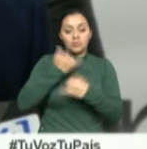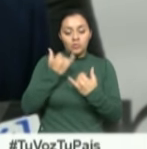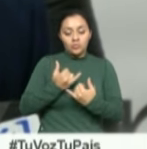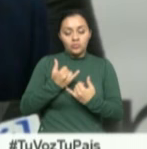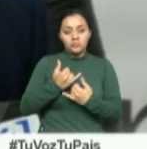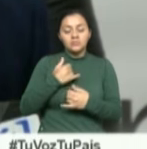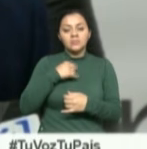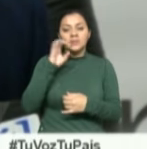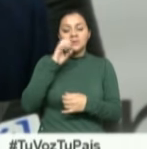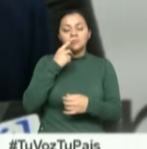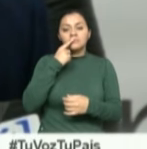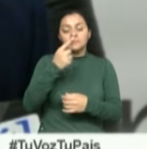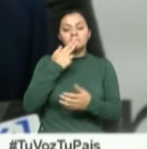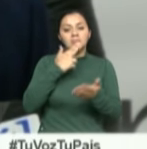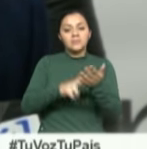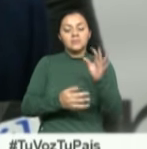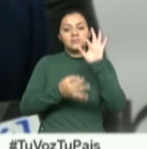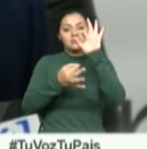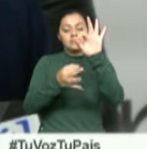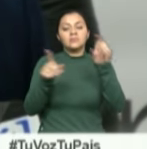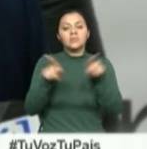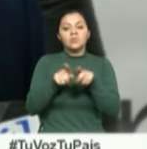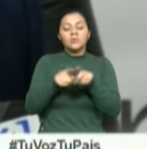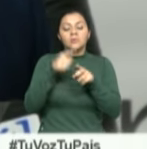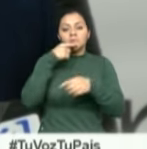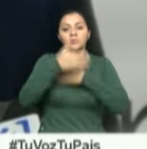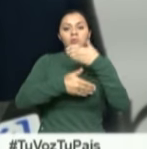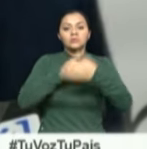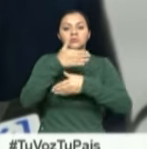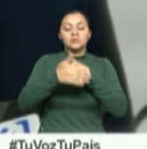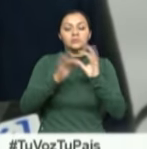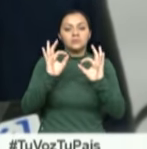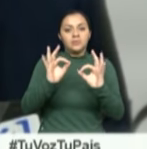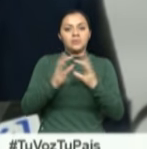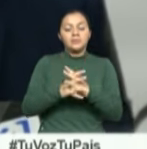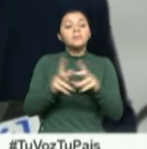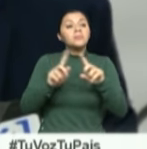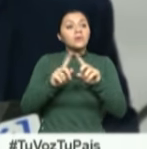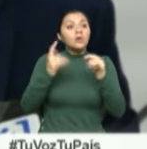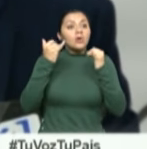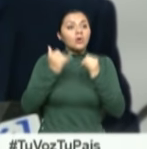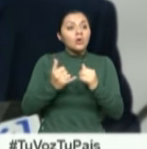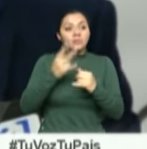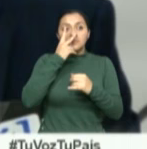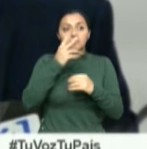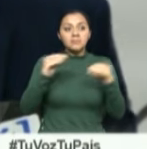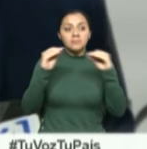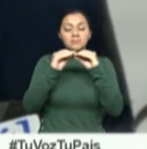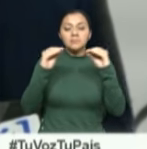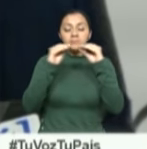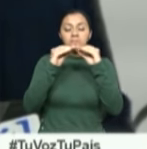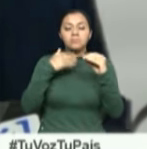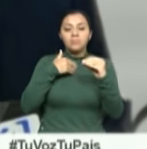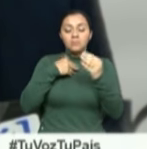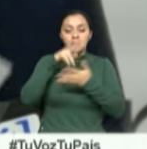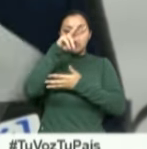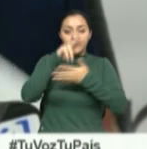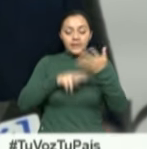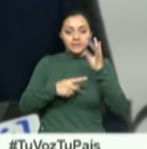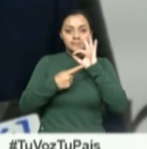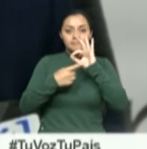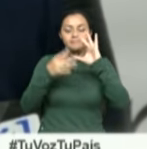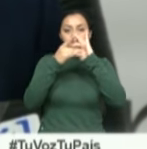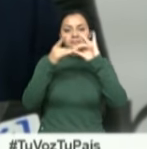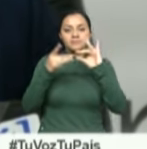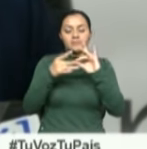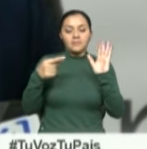de enero hemos notificado la resolución de este proceso administrativo, el cual me voy a permitir leer la lectura en